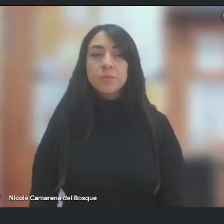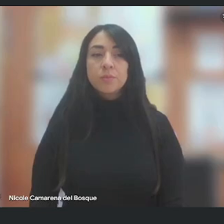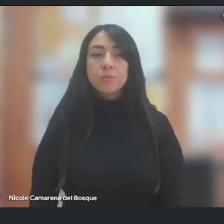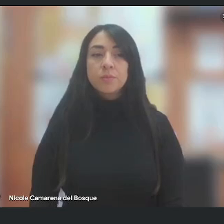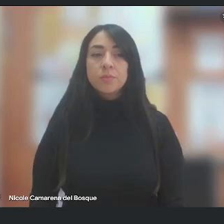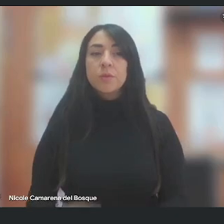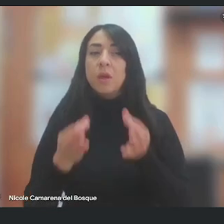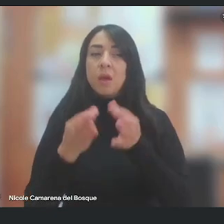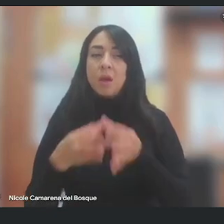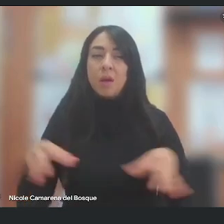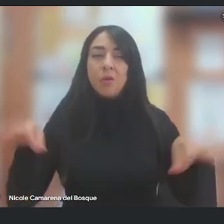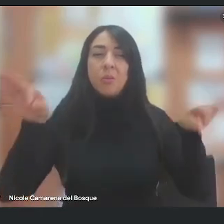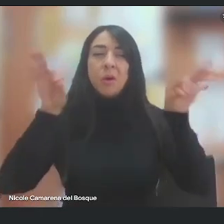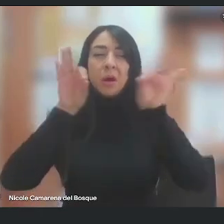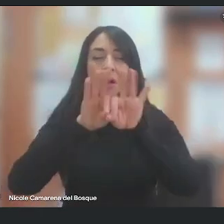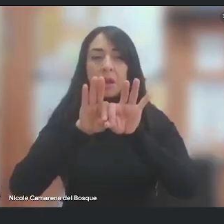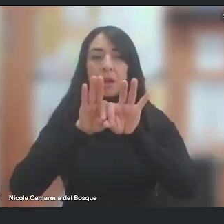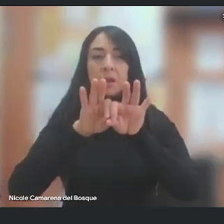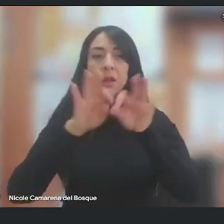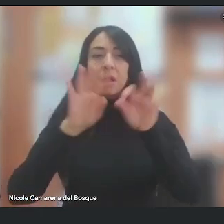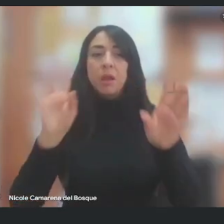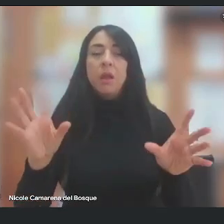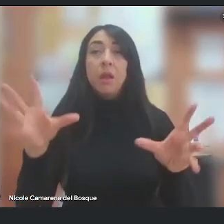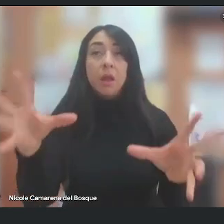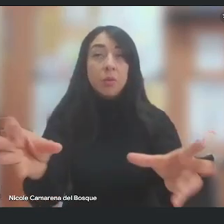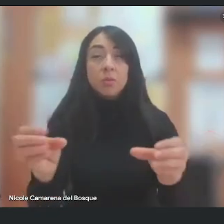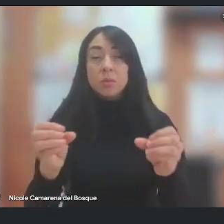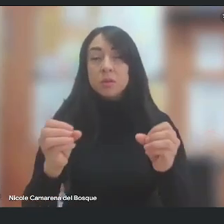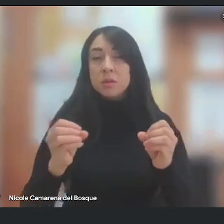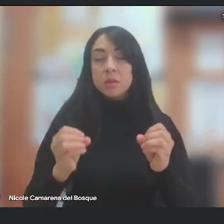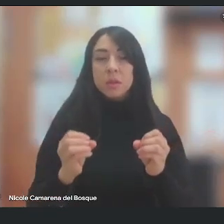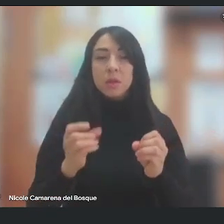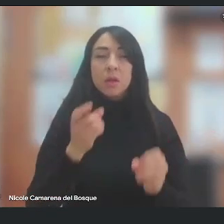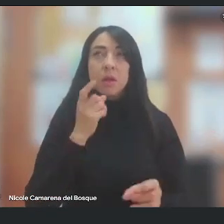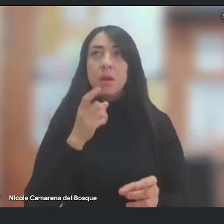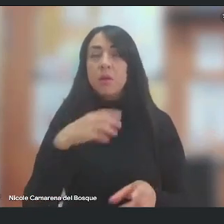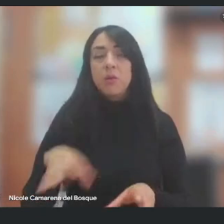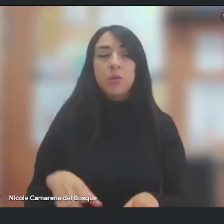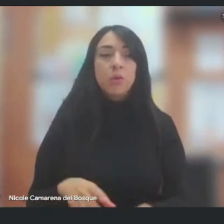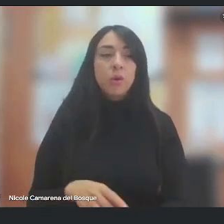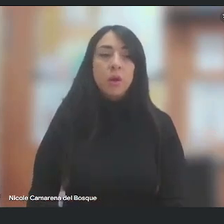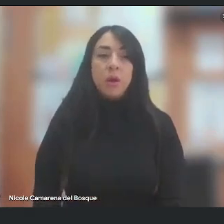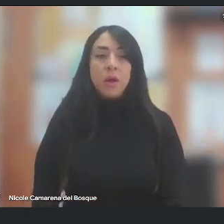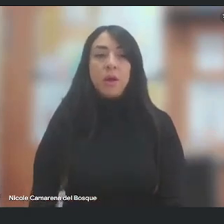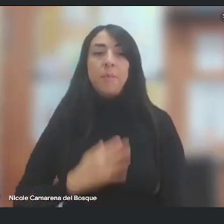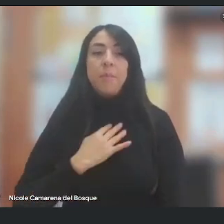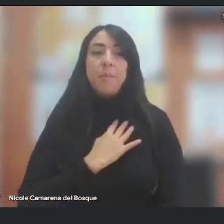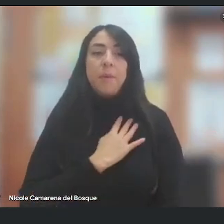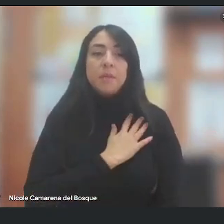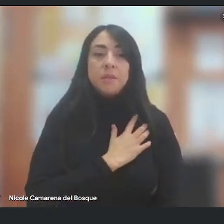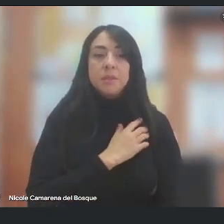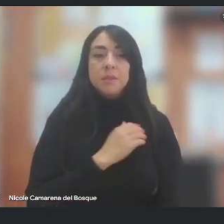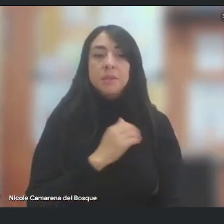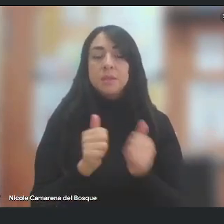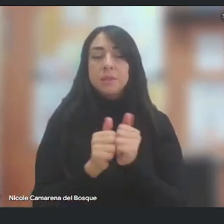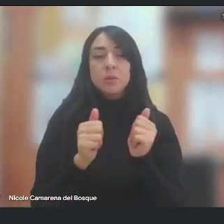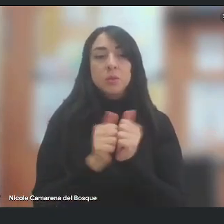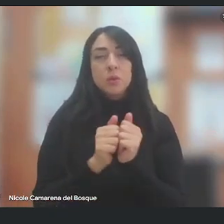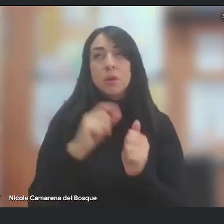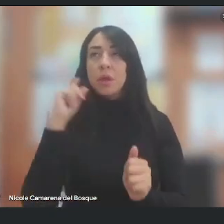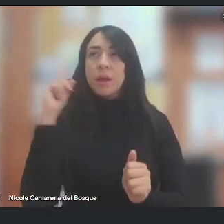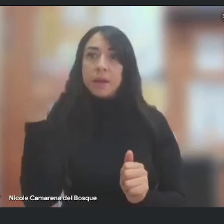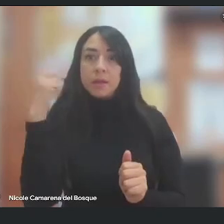Y la realidad es que se tiene que vincular la sexualidad con la genitalidad y el